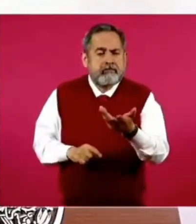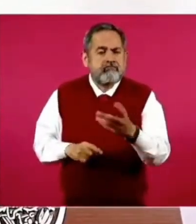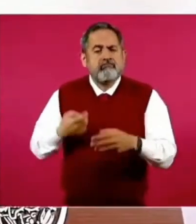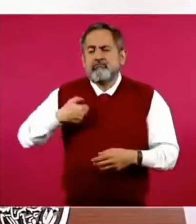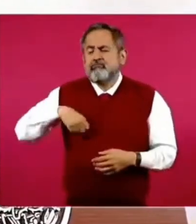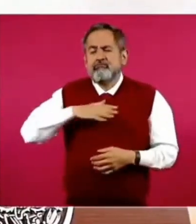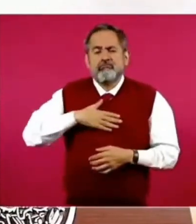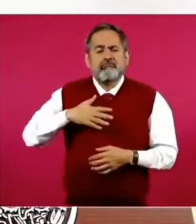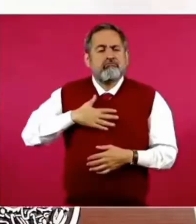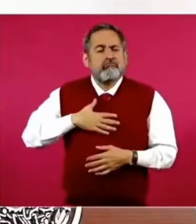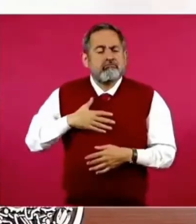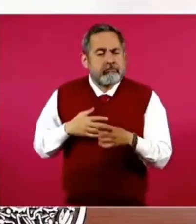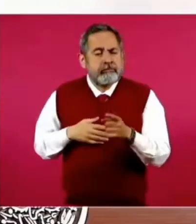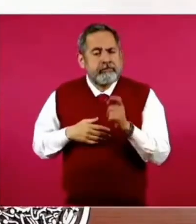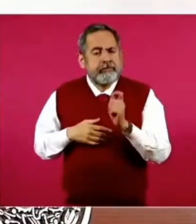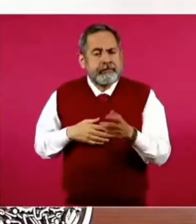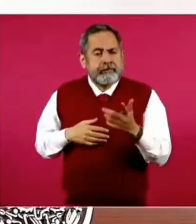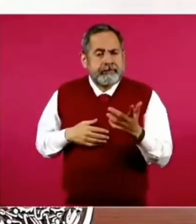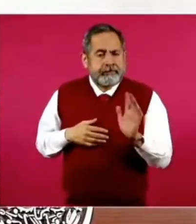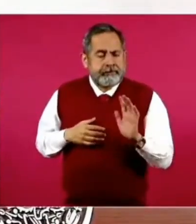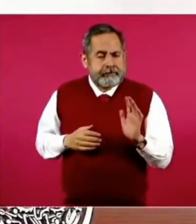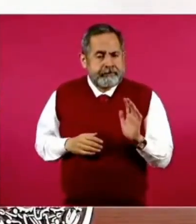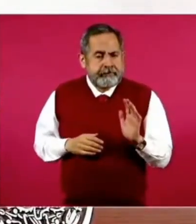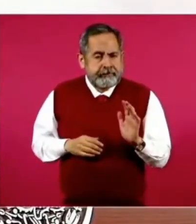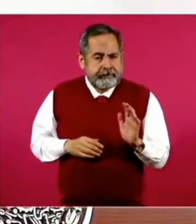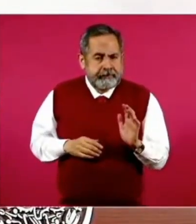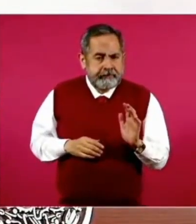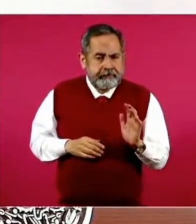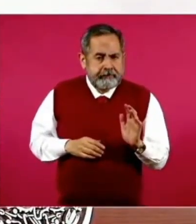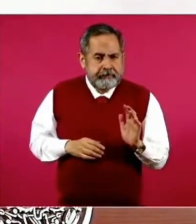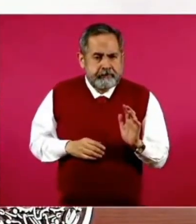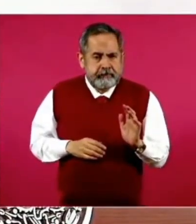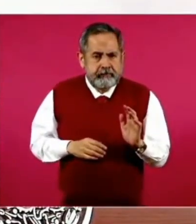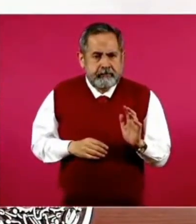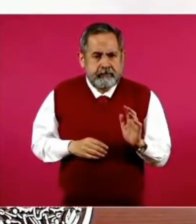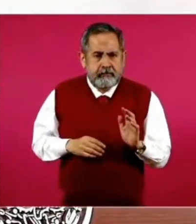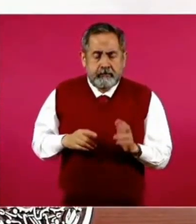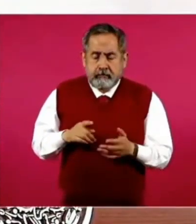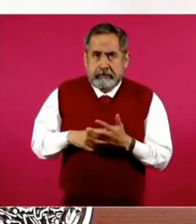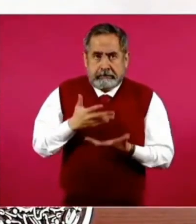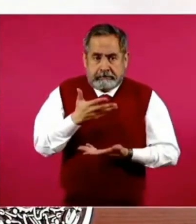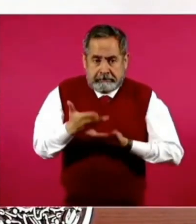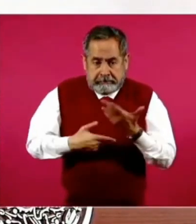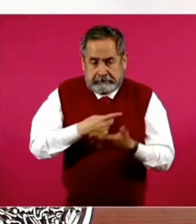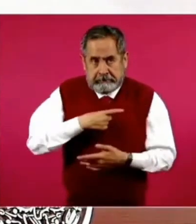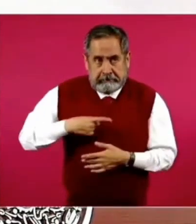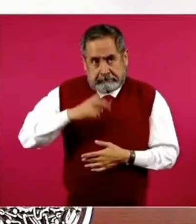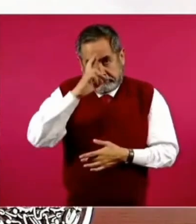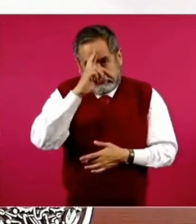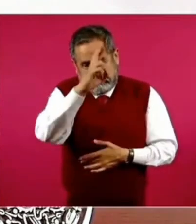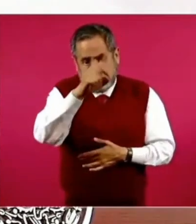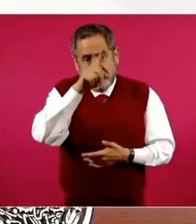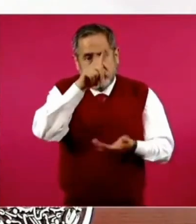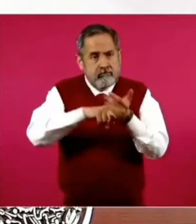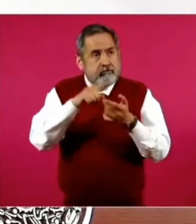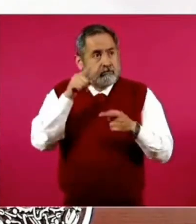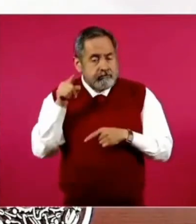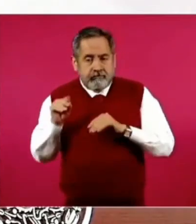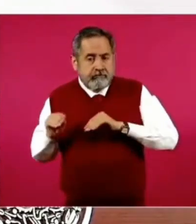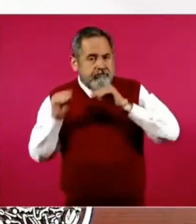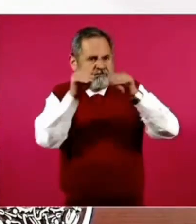nosotros tenemos pues una deuda con